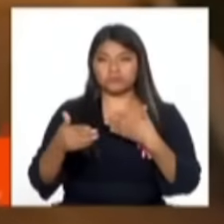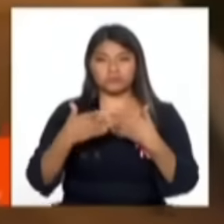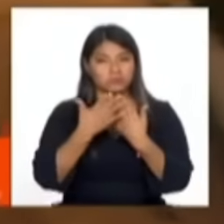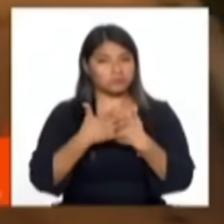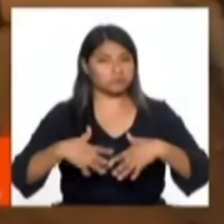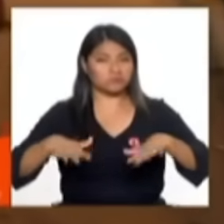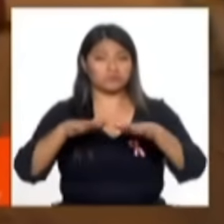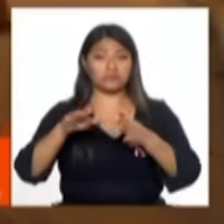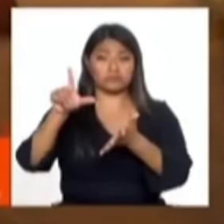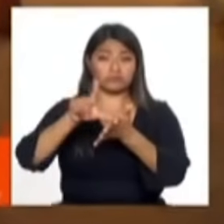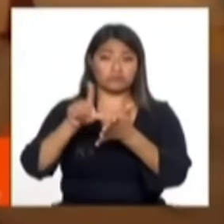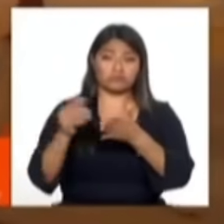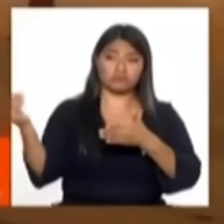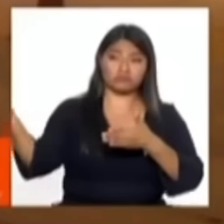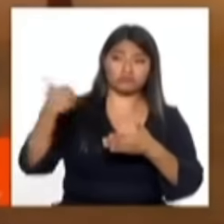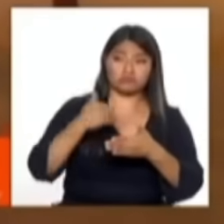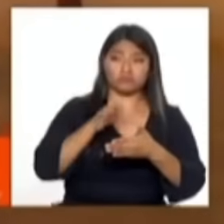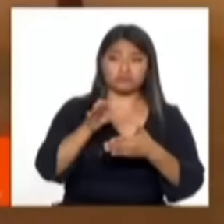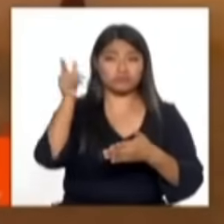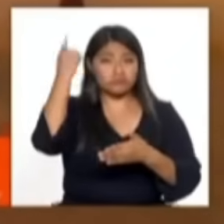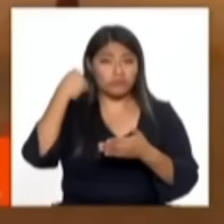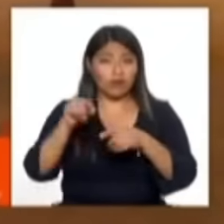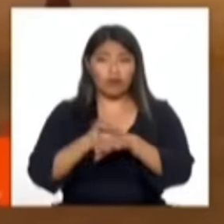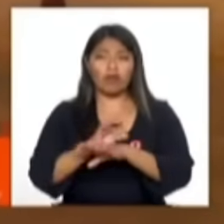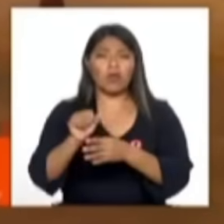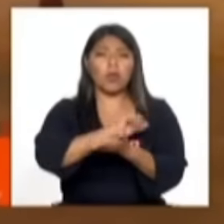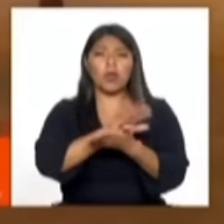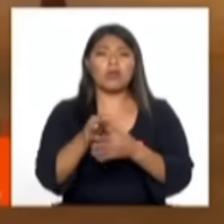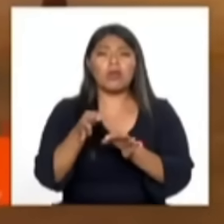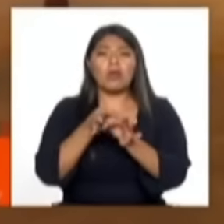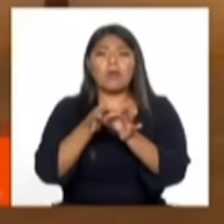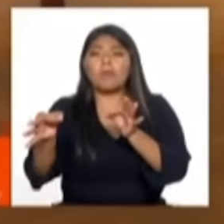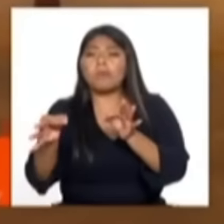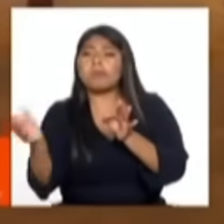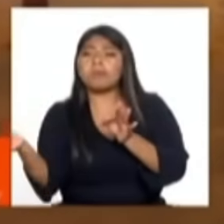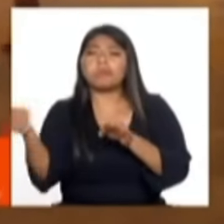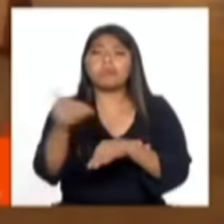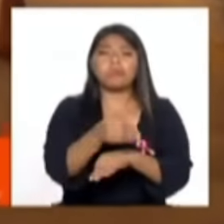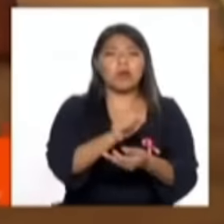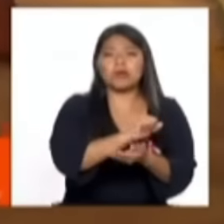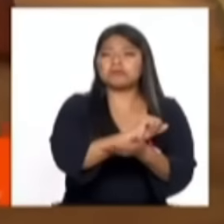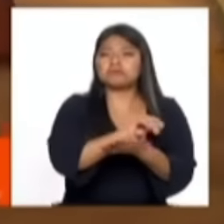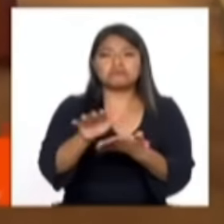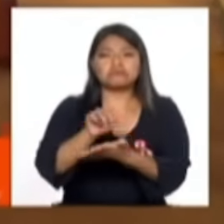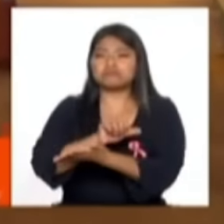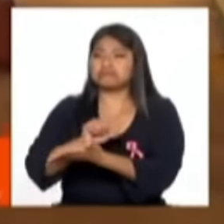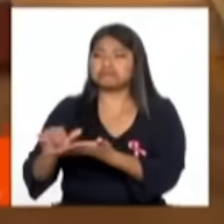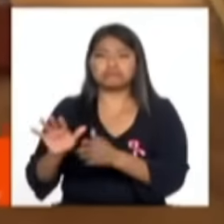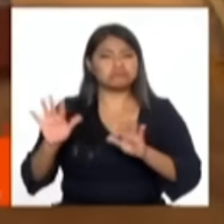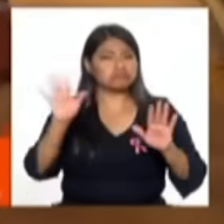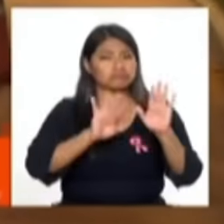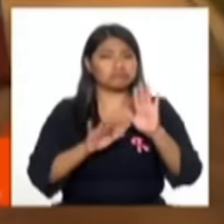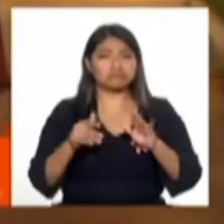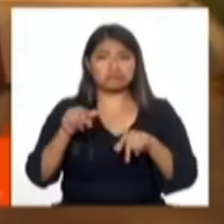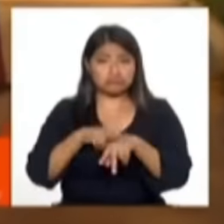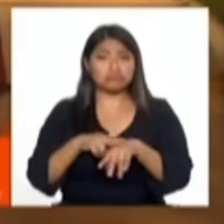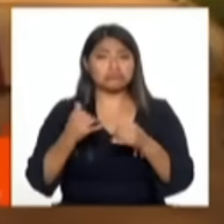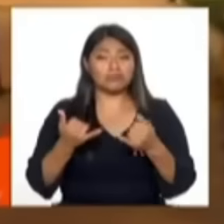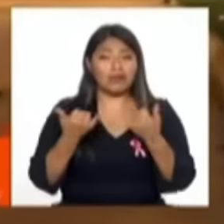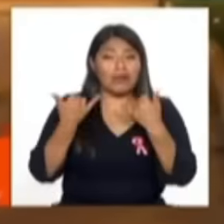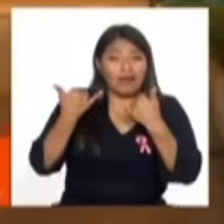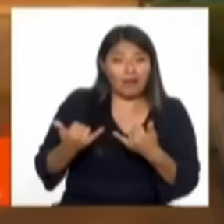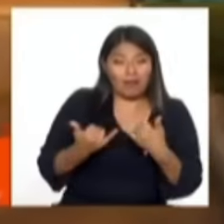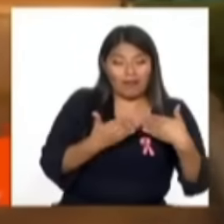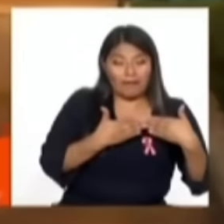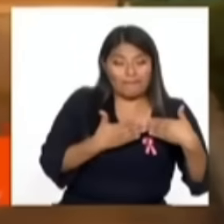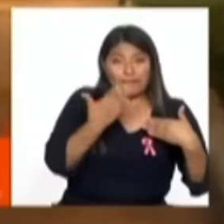y de provincias no pagaban nada. Ellos hacían su compra y normal transportaban su mercadería. Ahora, a partir del